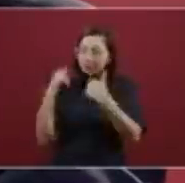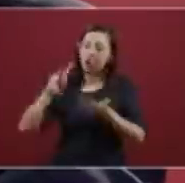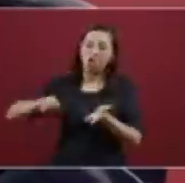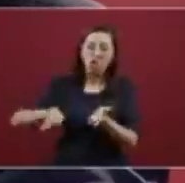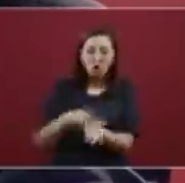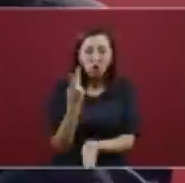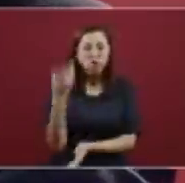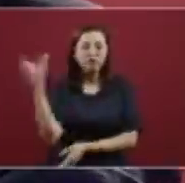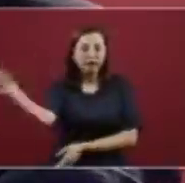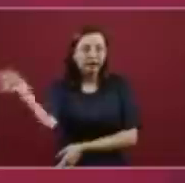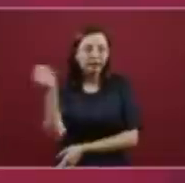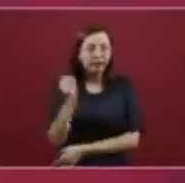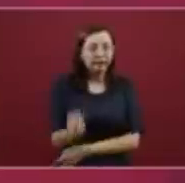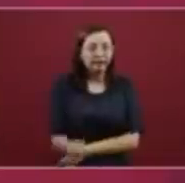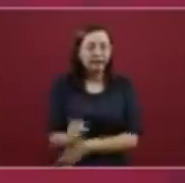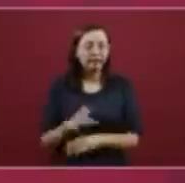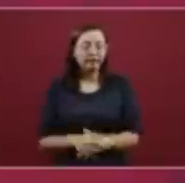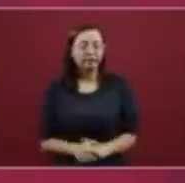Y para